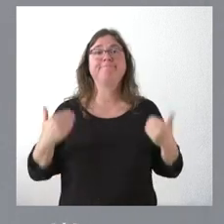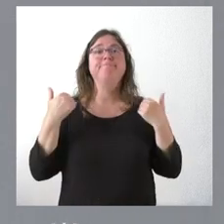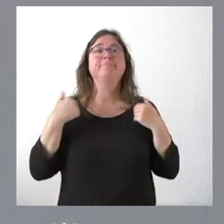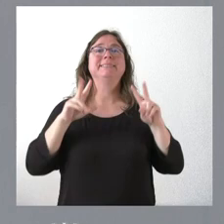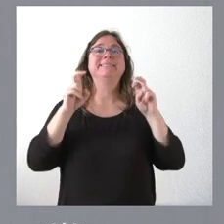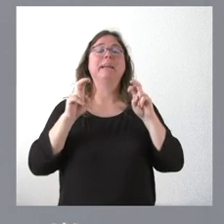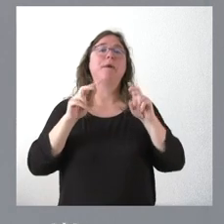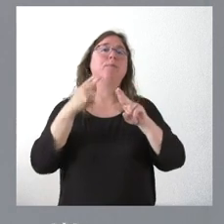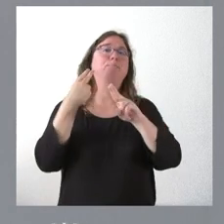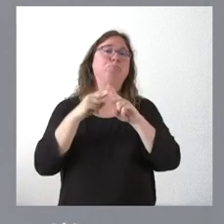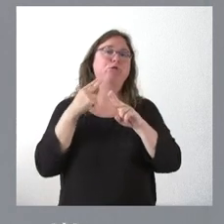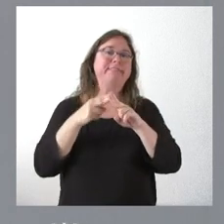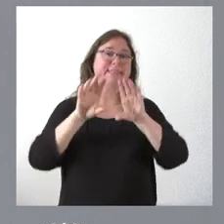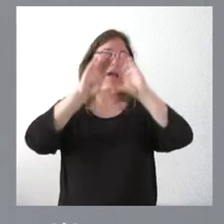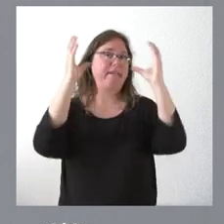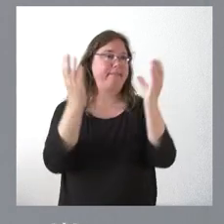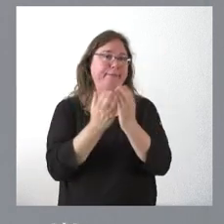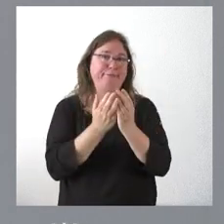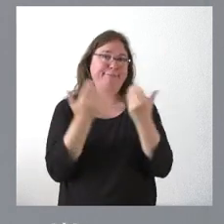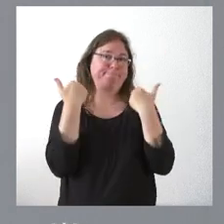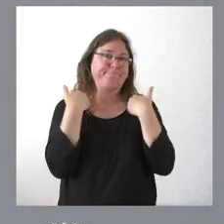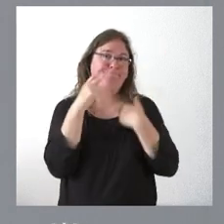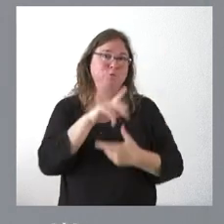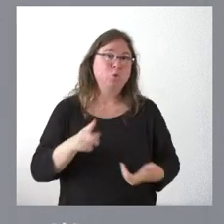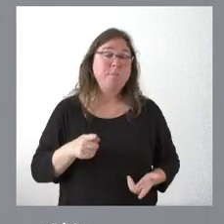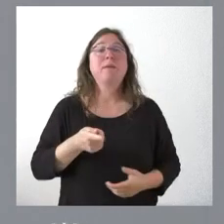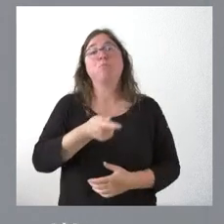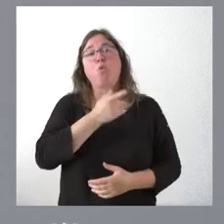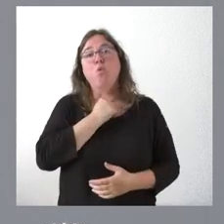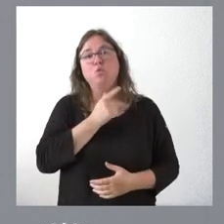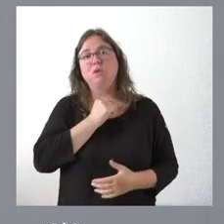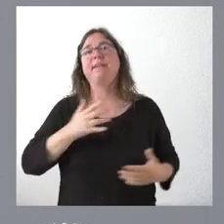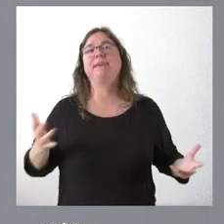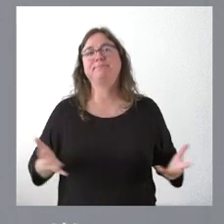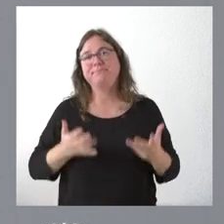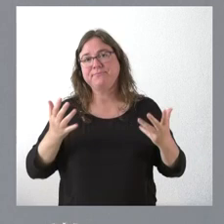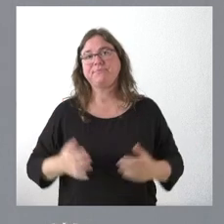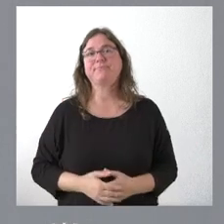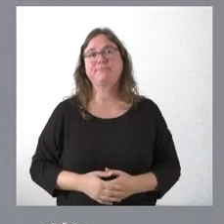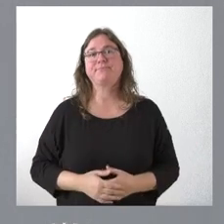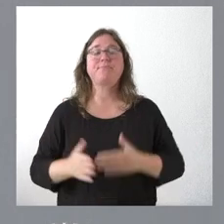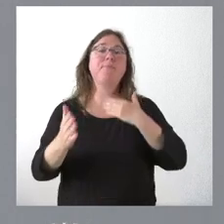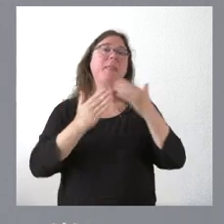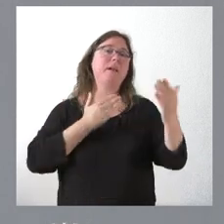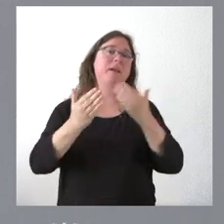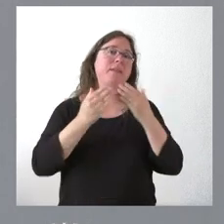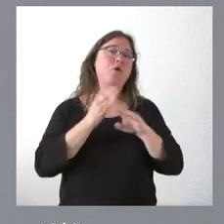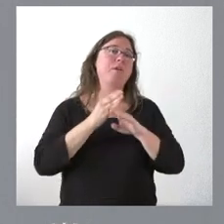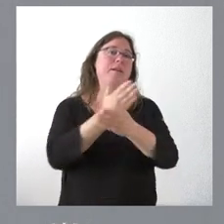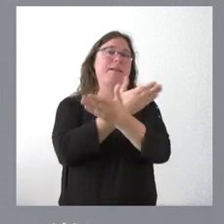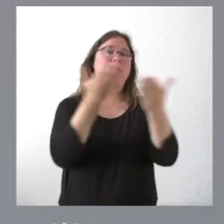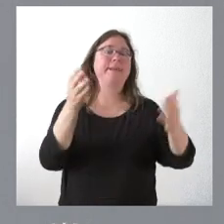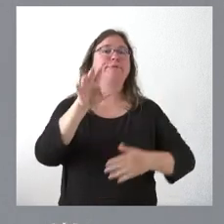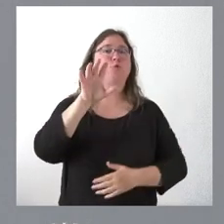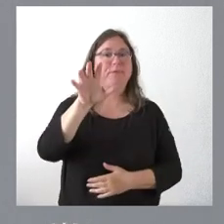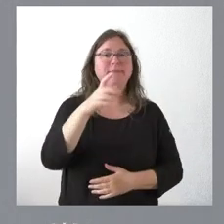de política internacional. A nosotros siempre nos gustaría que nuestras relaciones con el resto de los países pues